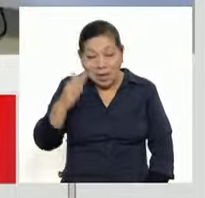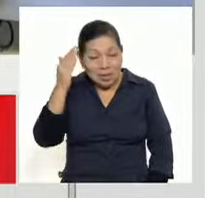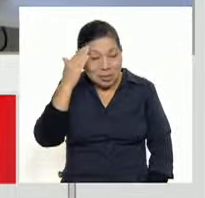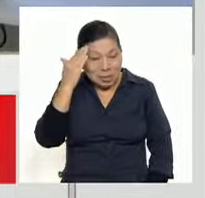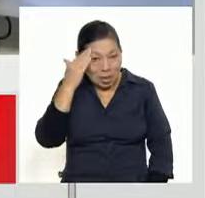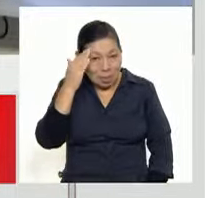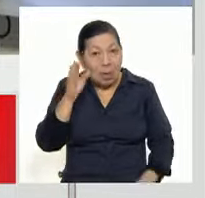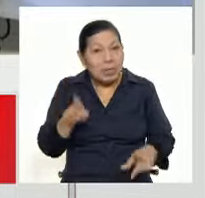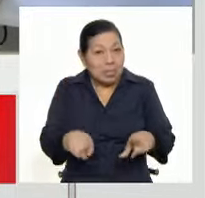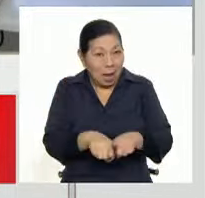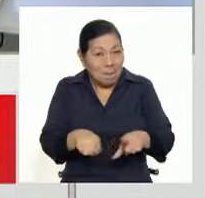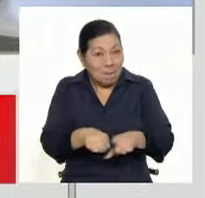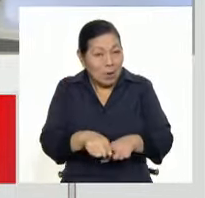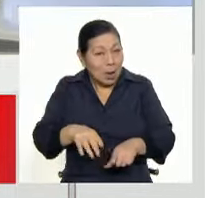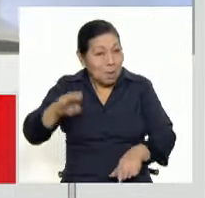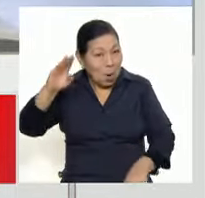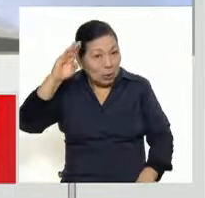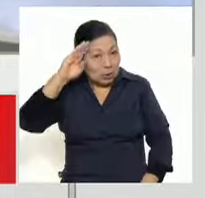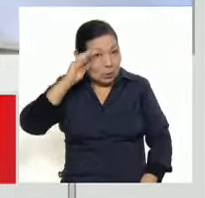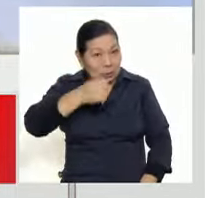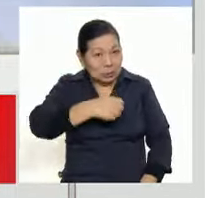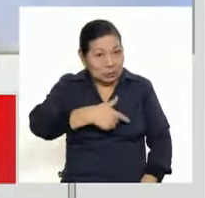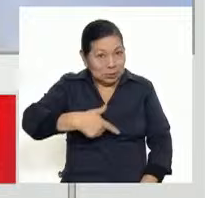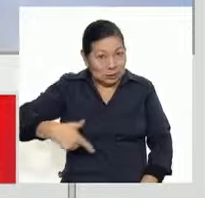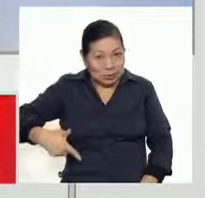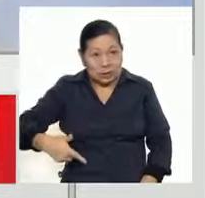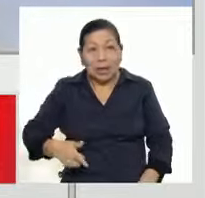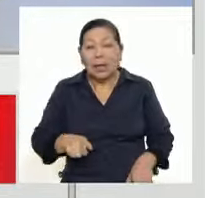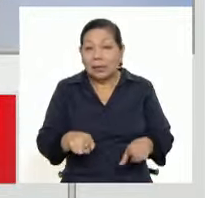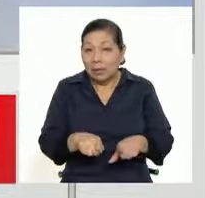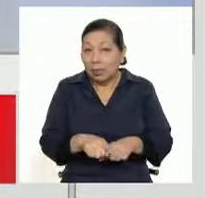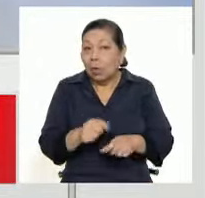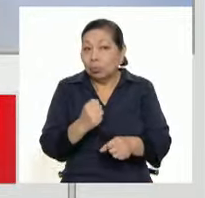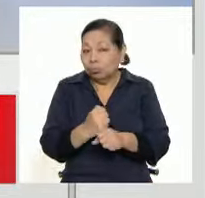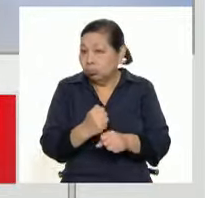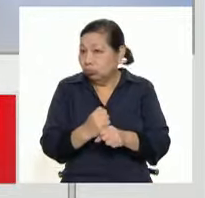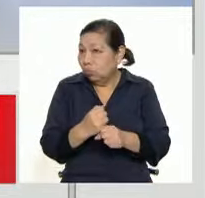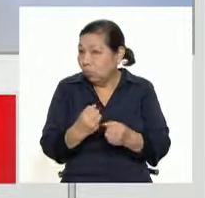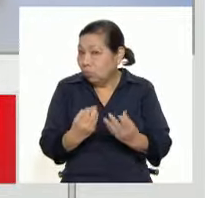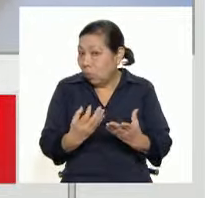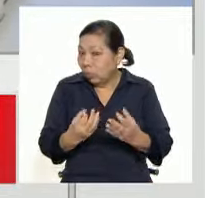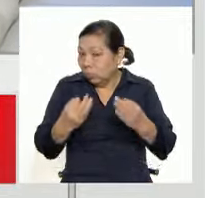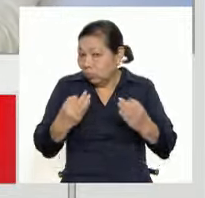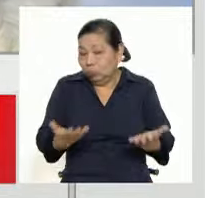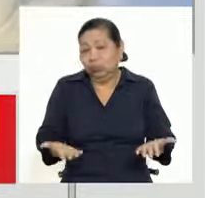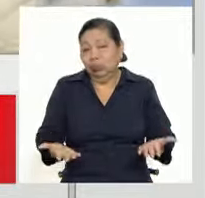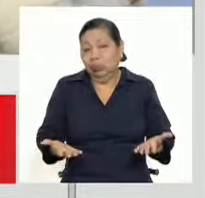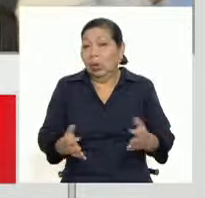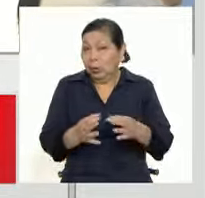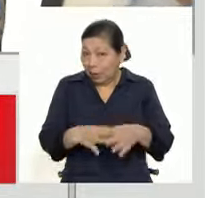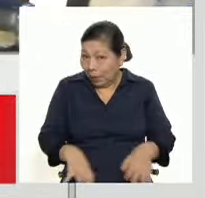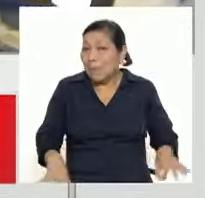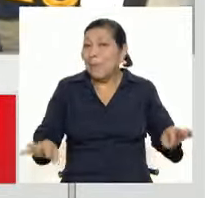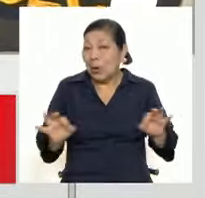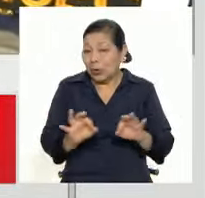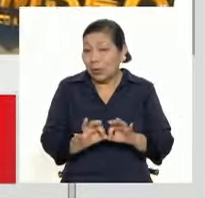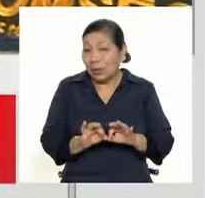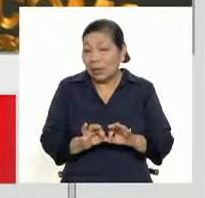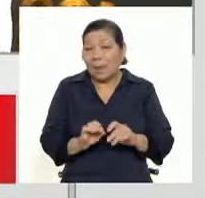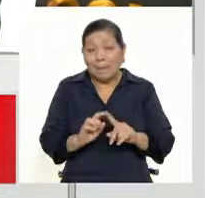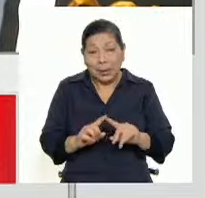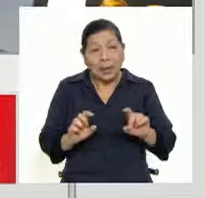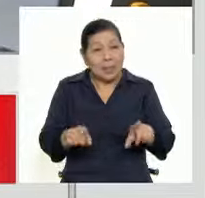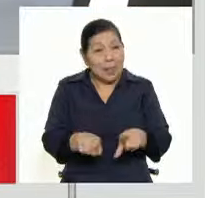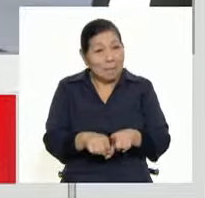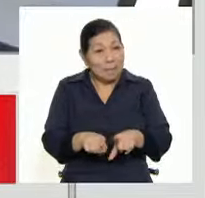el Grupo Terna está mimetizado en todas partes, en varios lugares del distrito y está haciendo un trabajo realmente importante de inteligencia